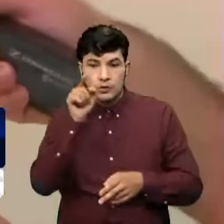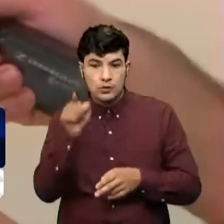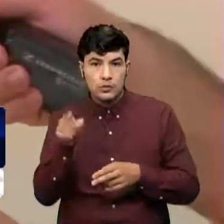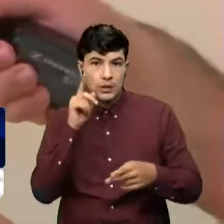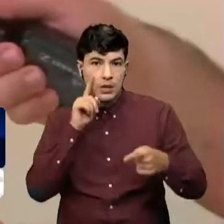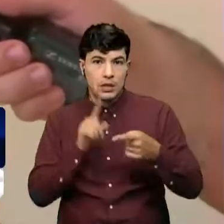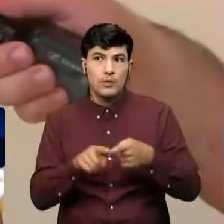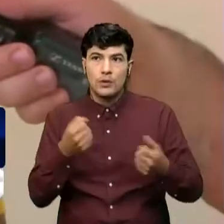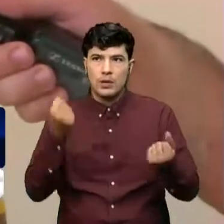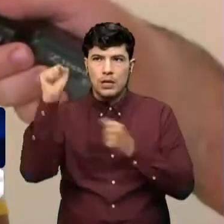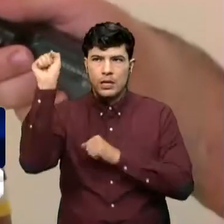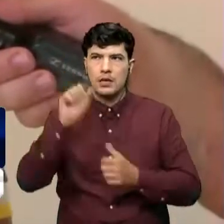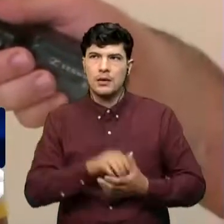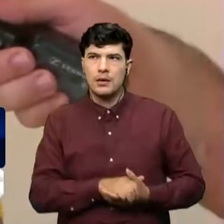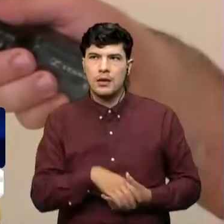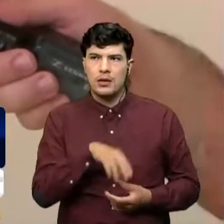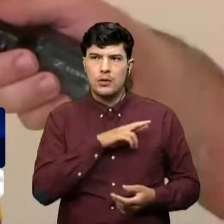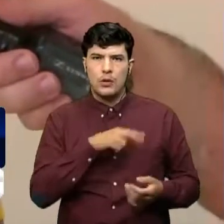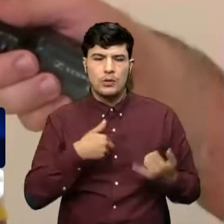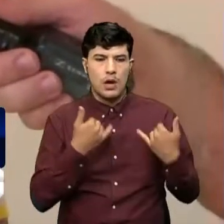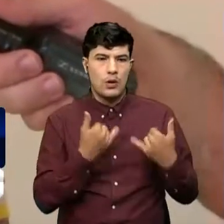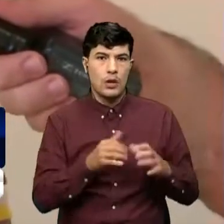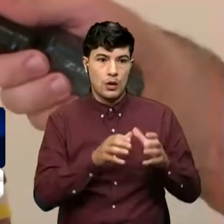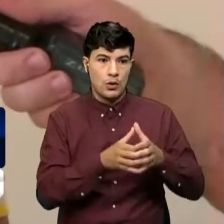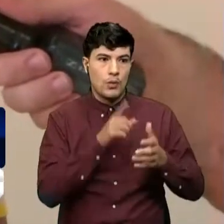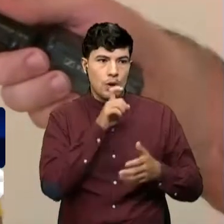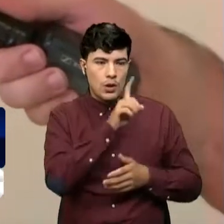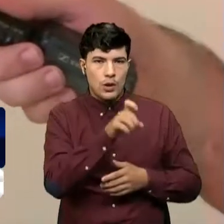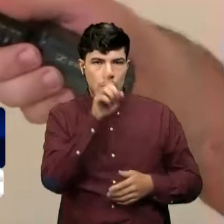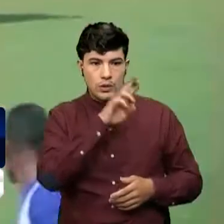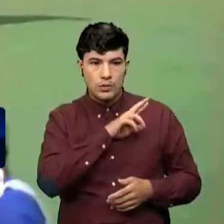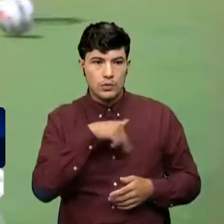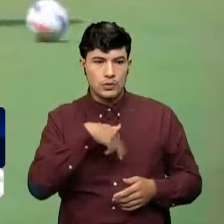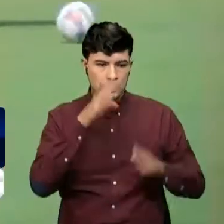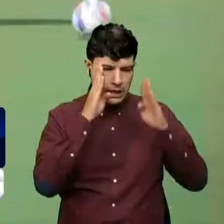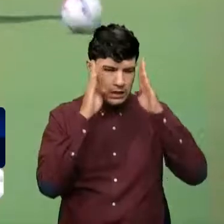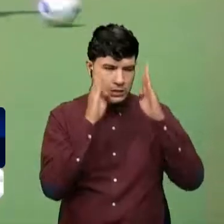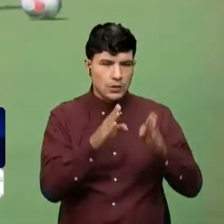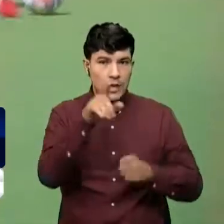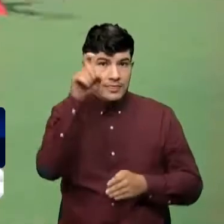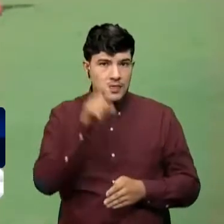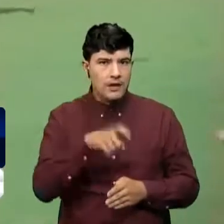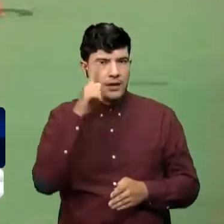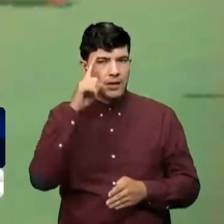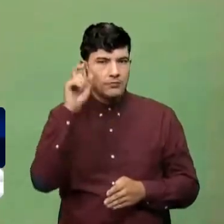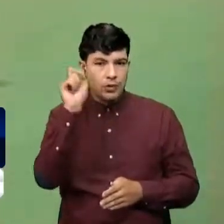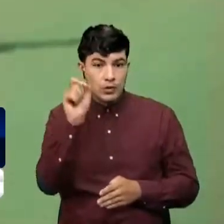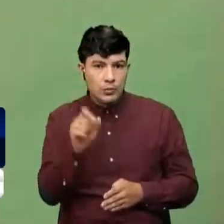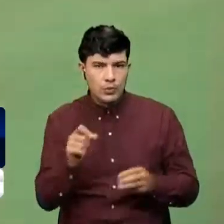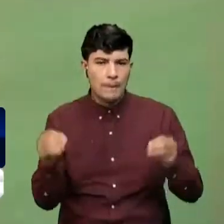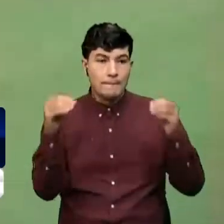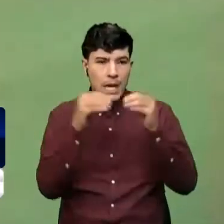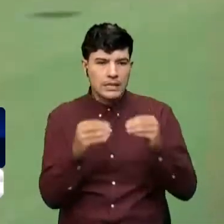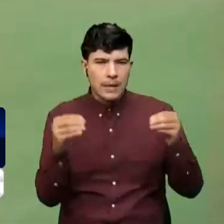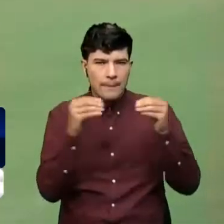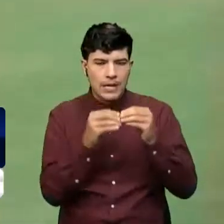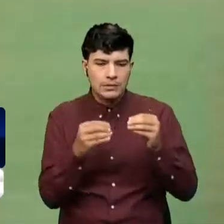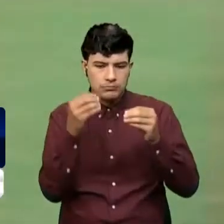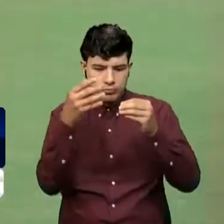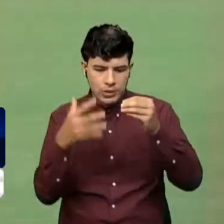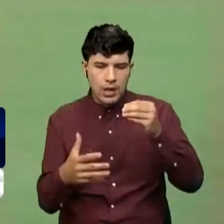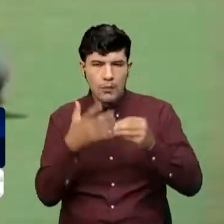bueno nos preocupamos más porque tenemos que sumar en que tenemos que sumar porque